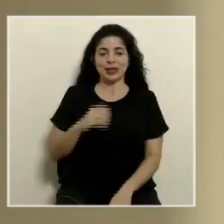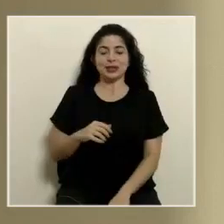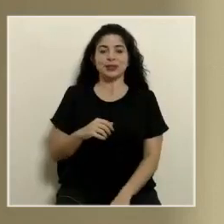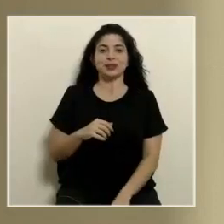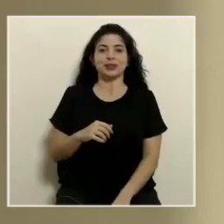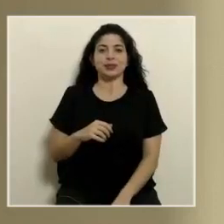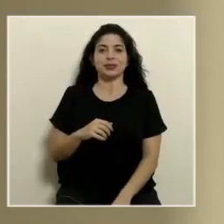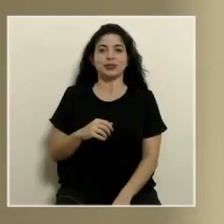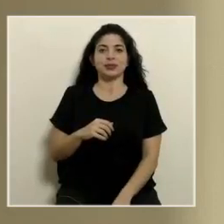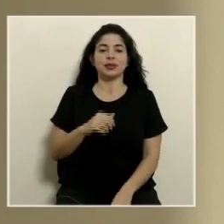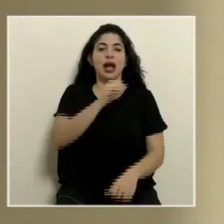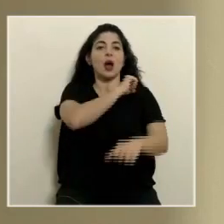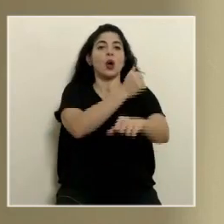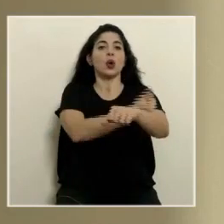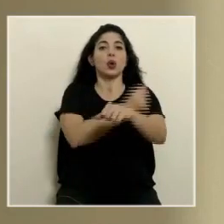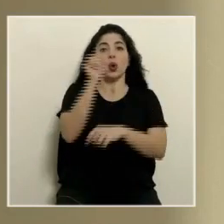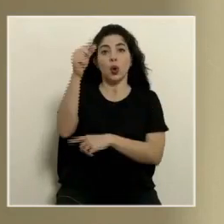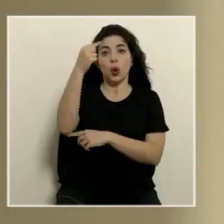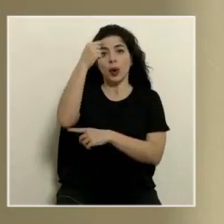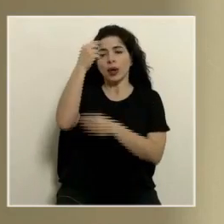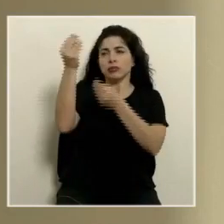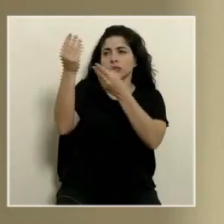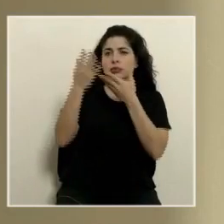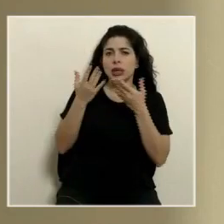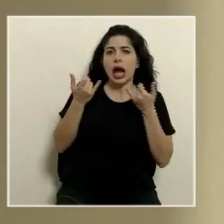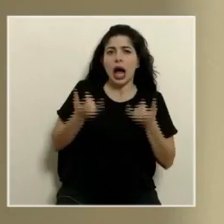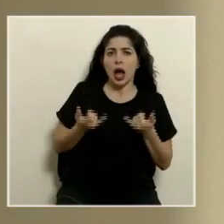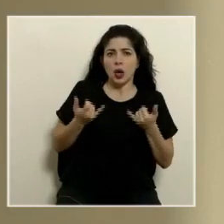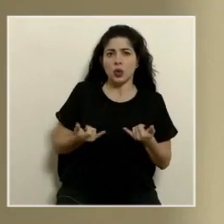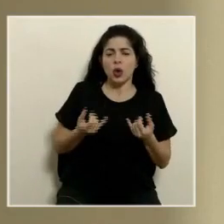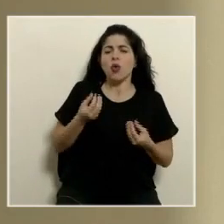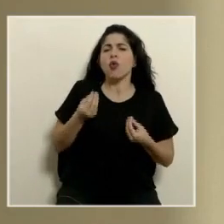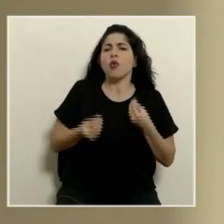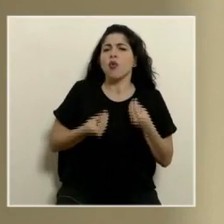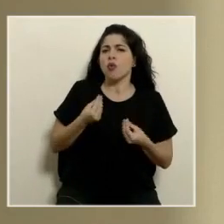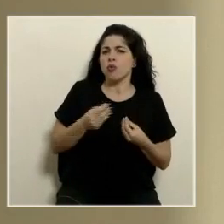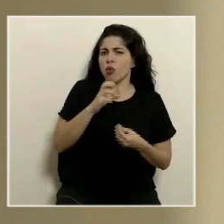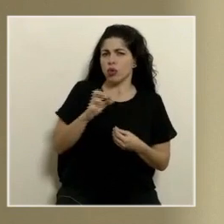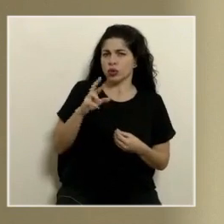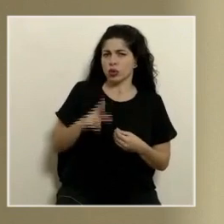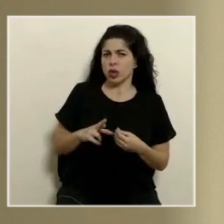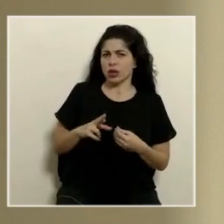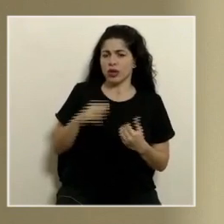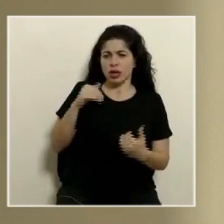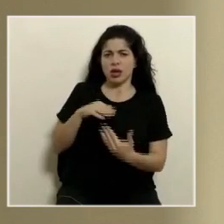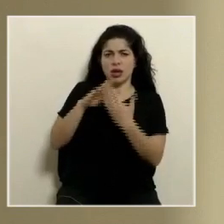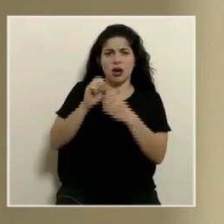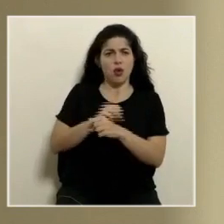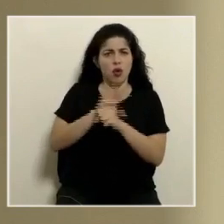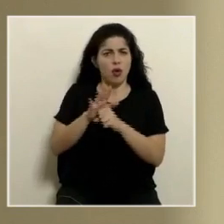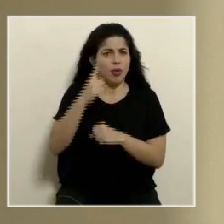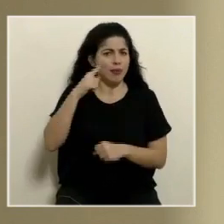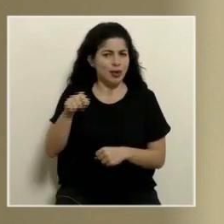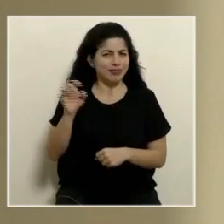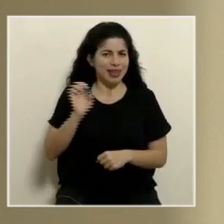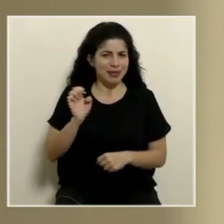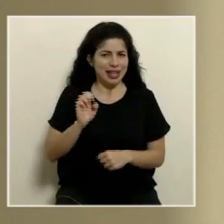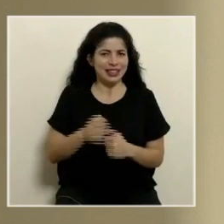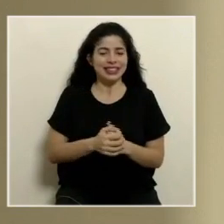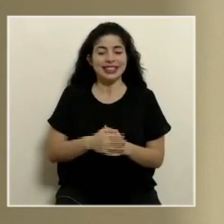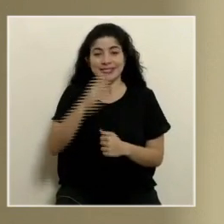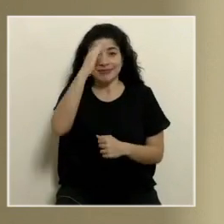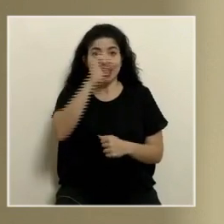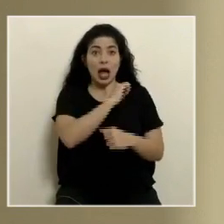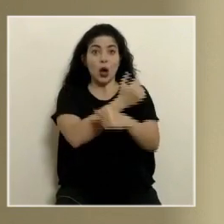de las autoridades de gobierno nos darán el balance y actualización de cómo Costa Rica enfrenta la emergencia por el COVID-19. Que nos